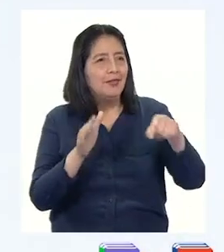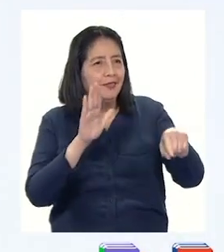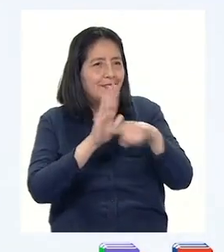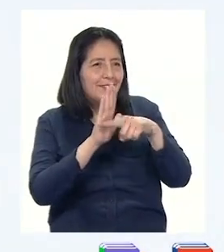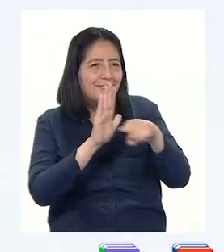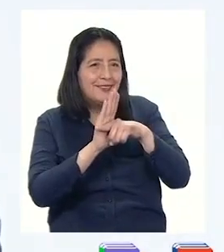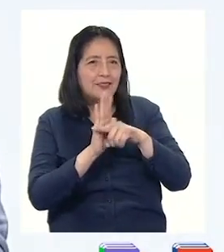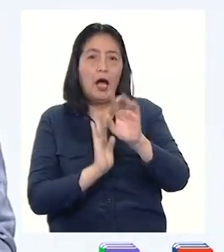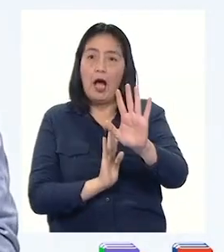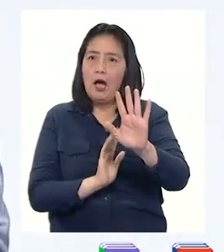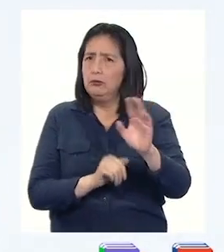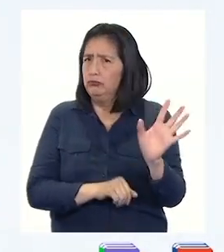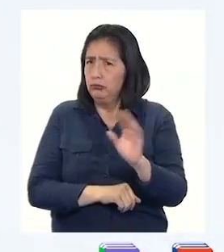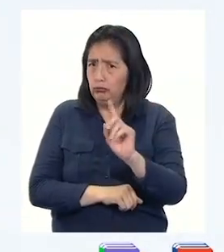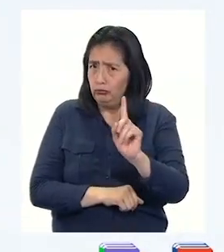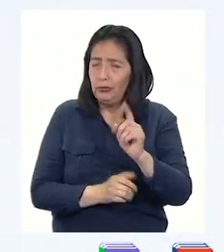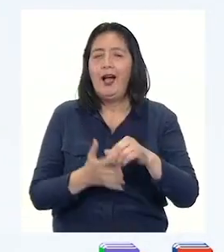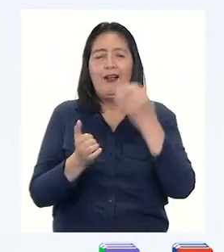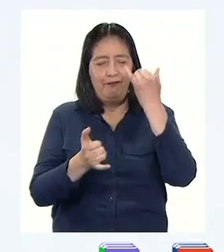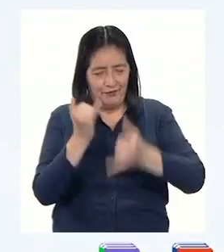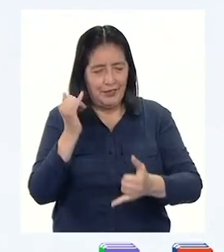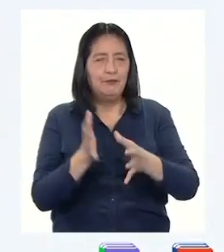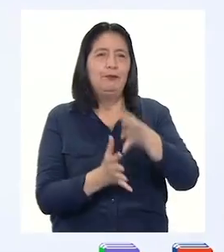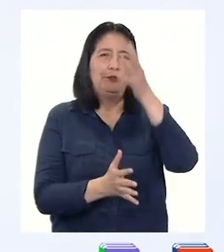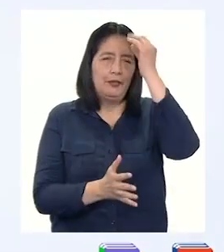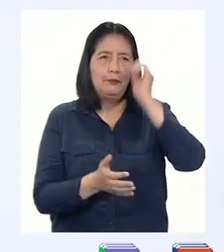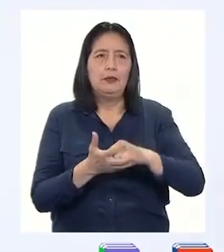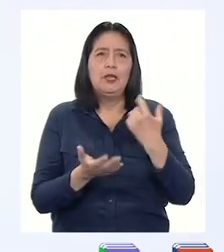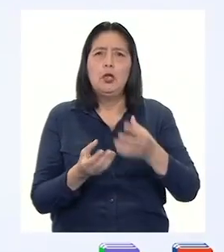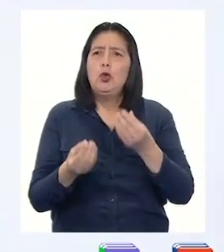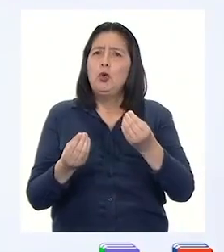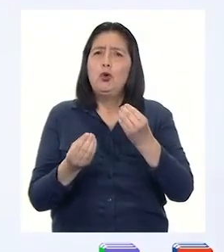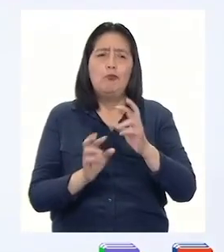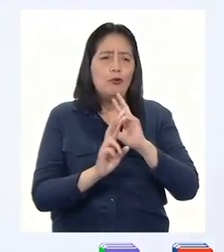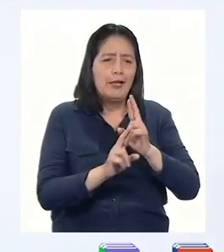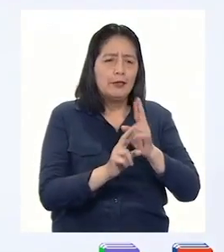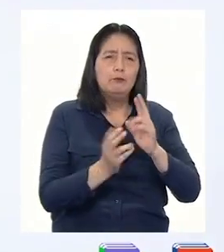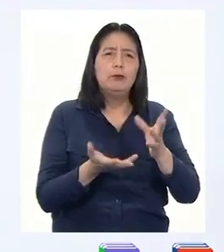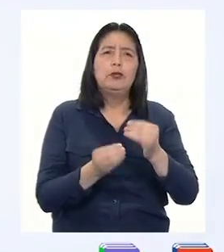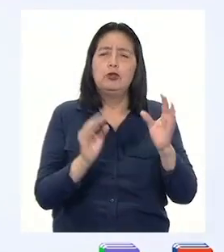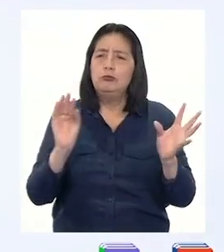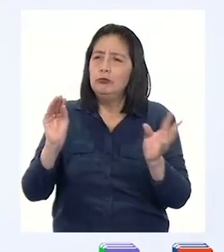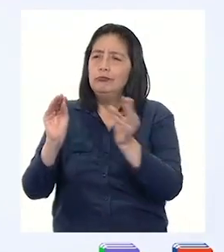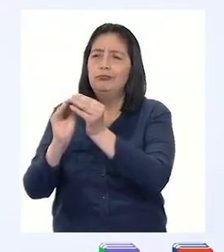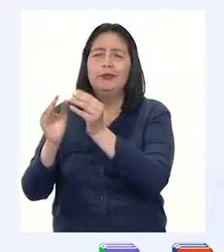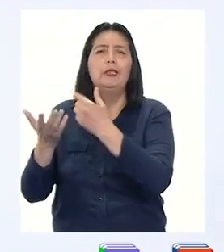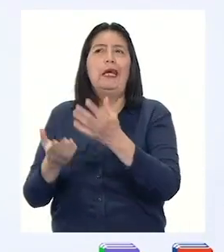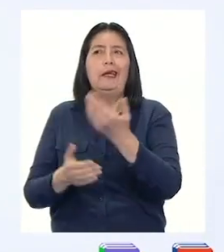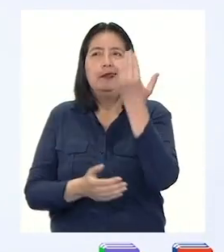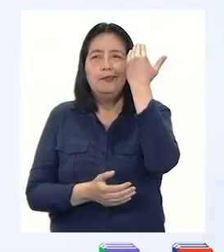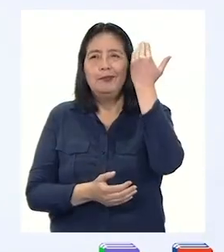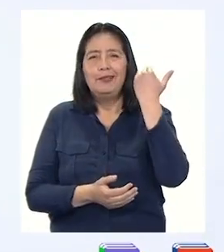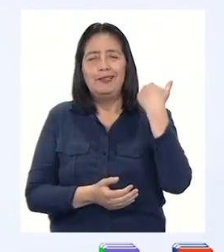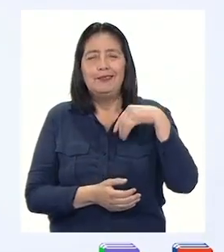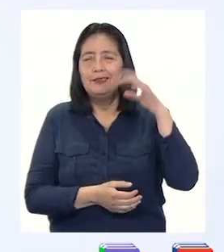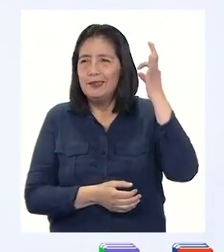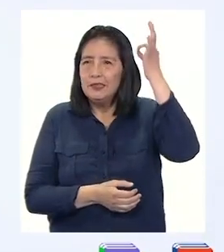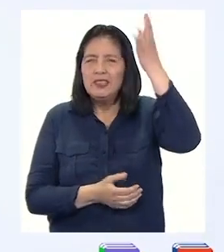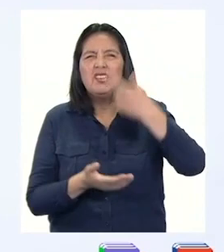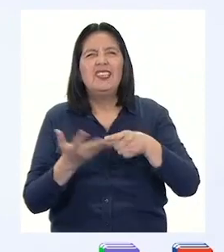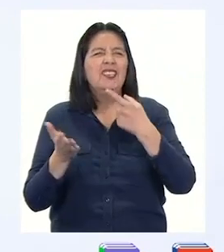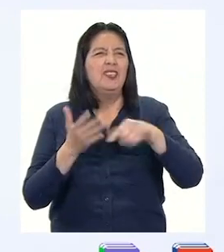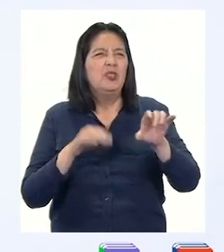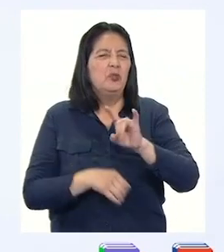restas. Pero eso no es todo. Al final del programa aprenderemos a registrar los resultados como en la época de los incas. Es decir, usando